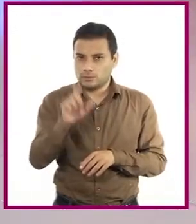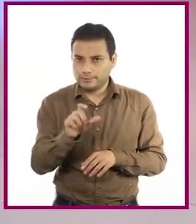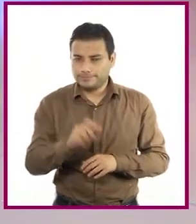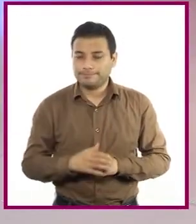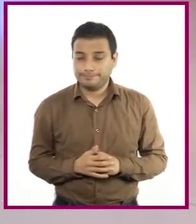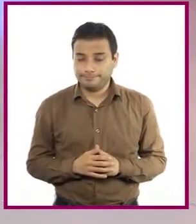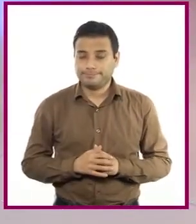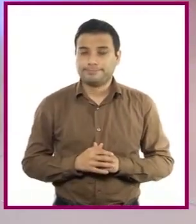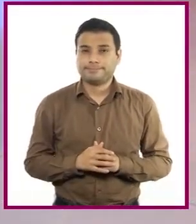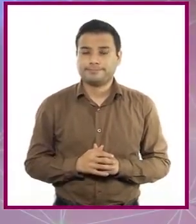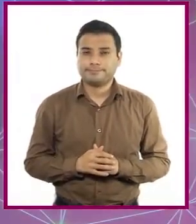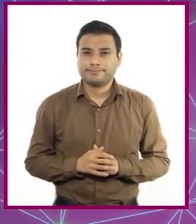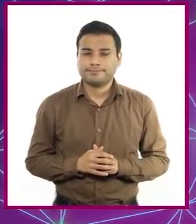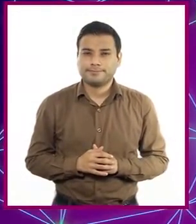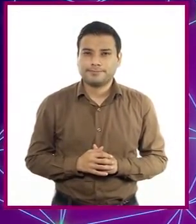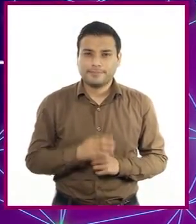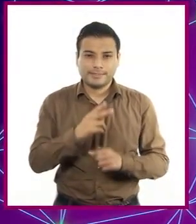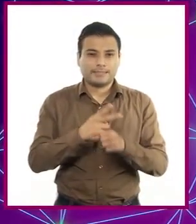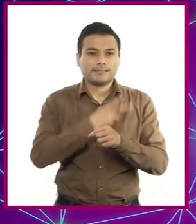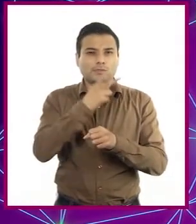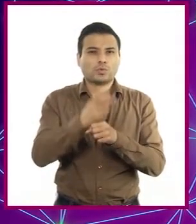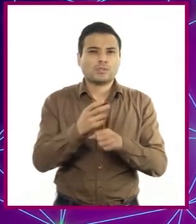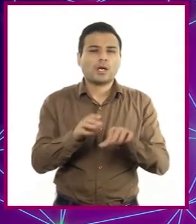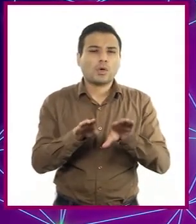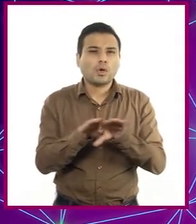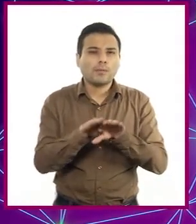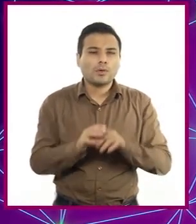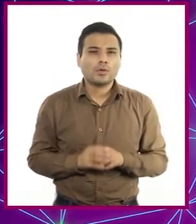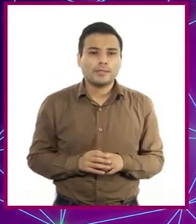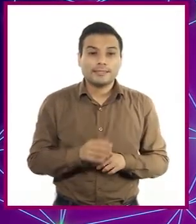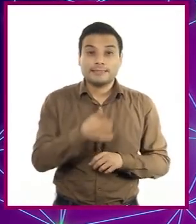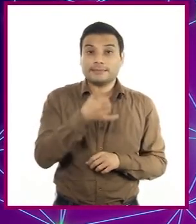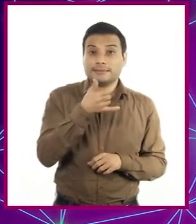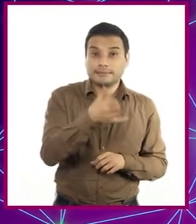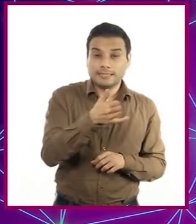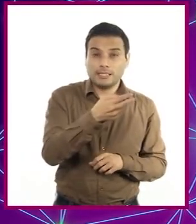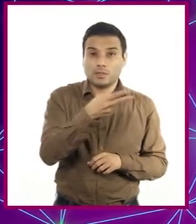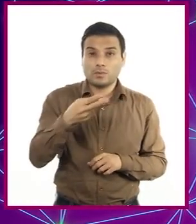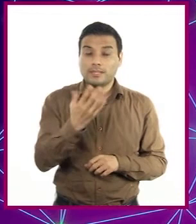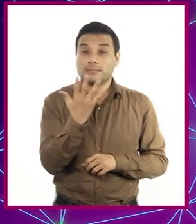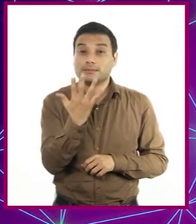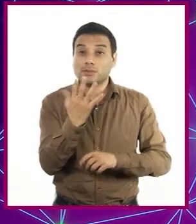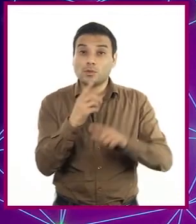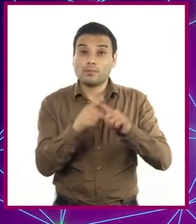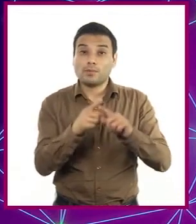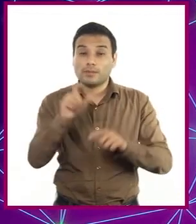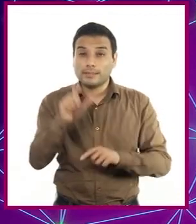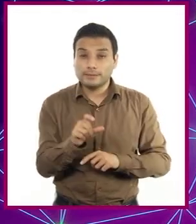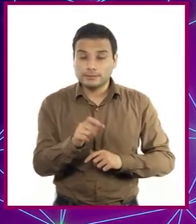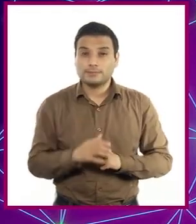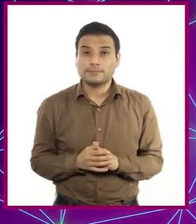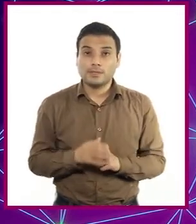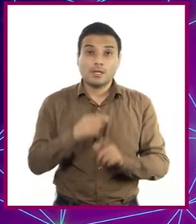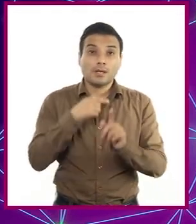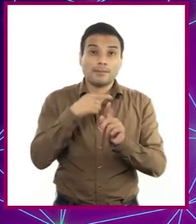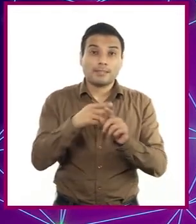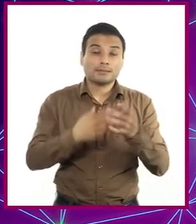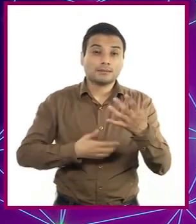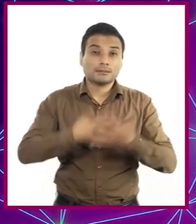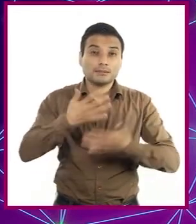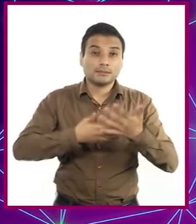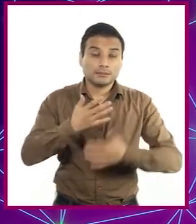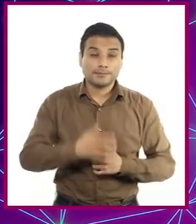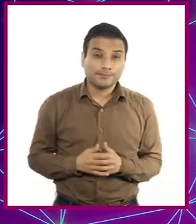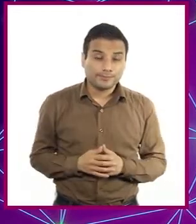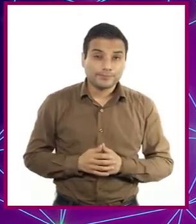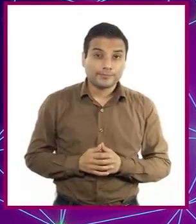por x. Para la segunda gráfica, la ecuación sería y igual a 5 por x más 15. En